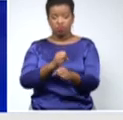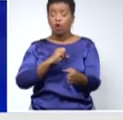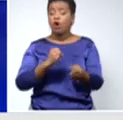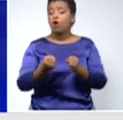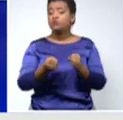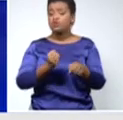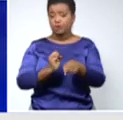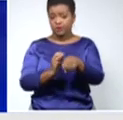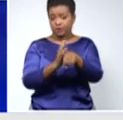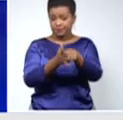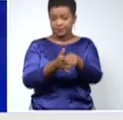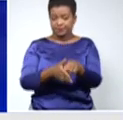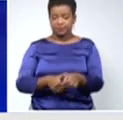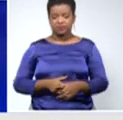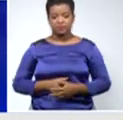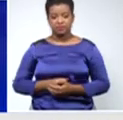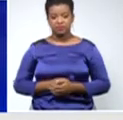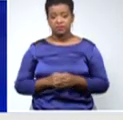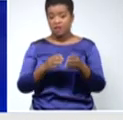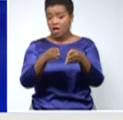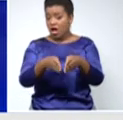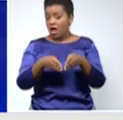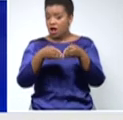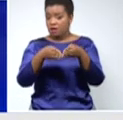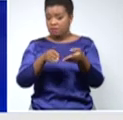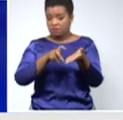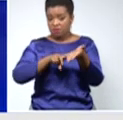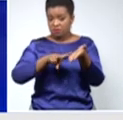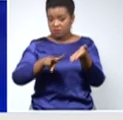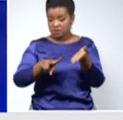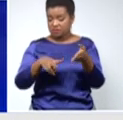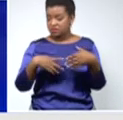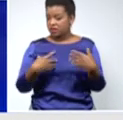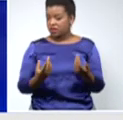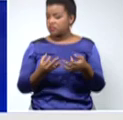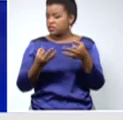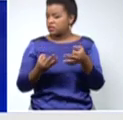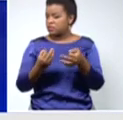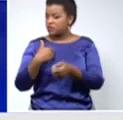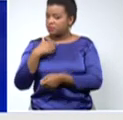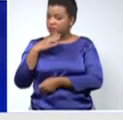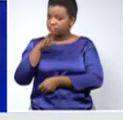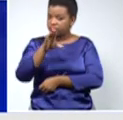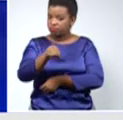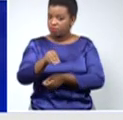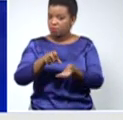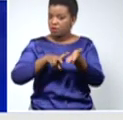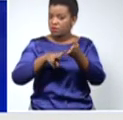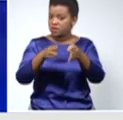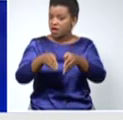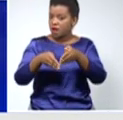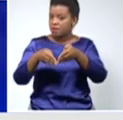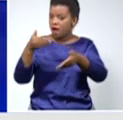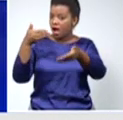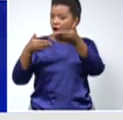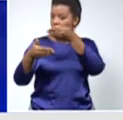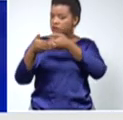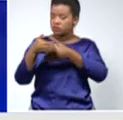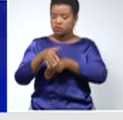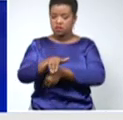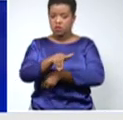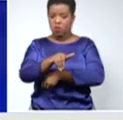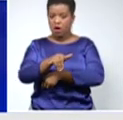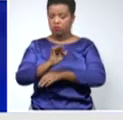enfermedad. Granma, una provincia que siempre lo menciono, esa provincia era un ejemplo, y sigue siendo, pero